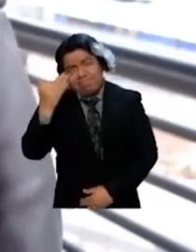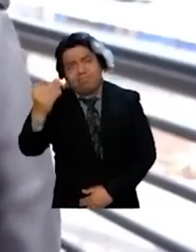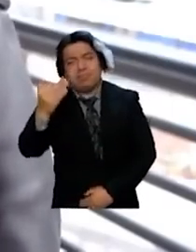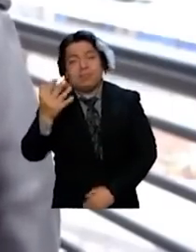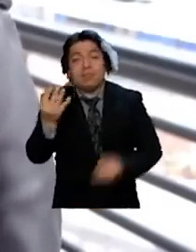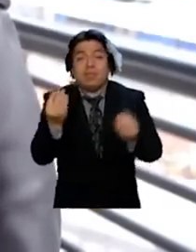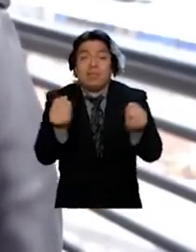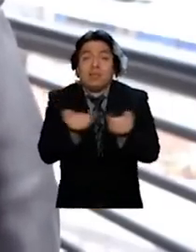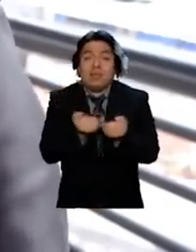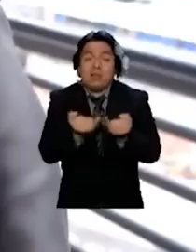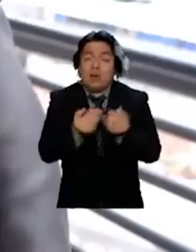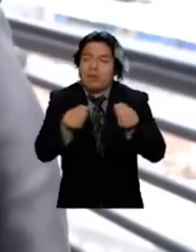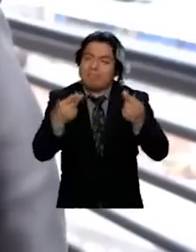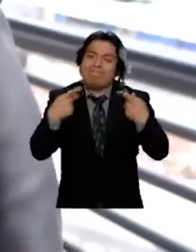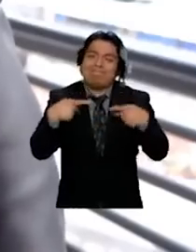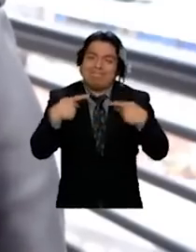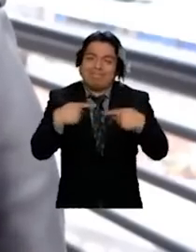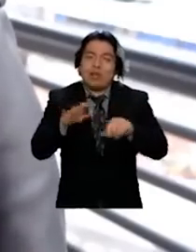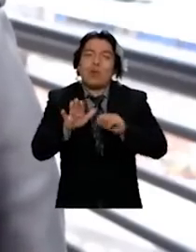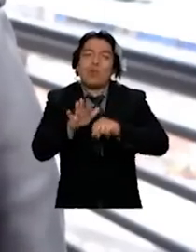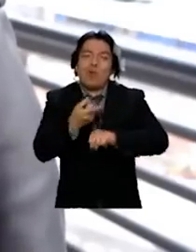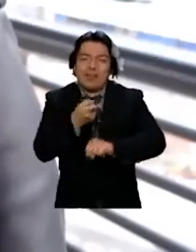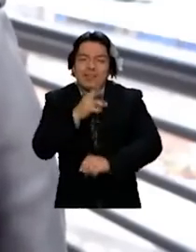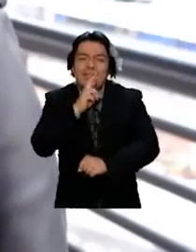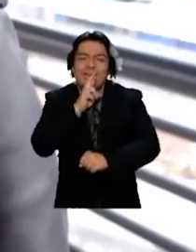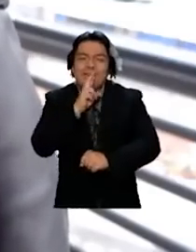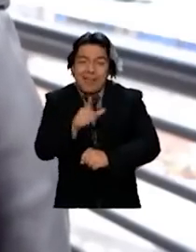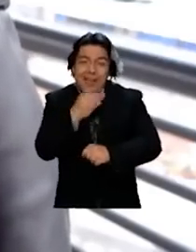Entonces mi mejor ruta es tomar